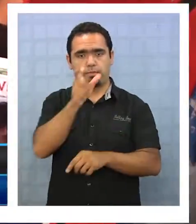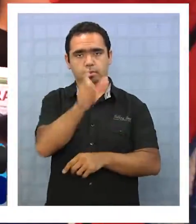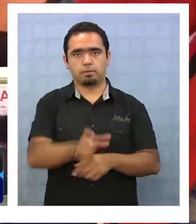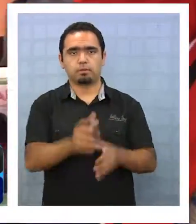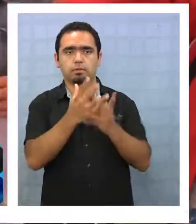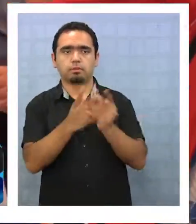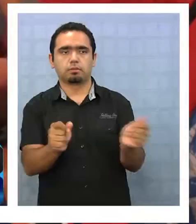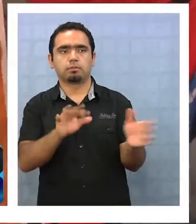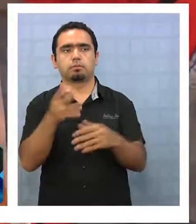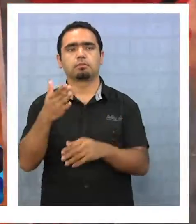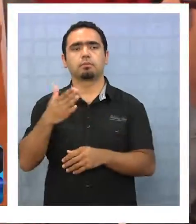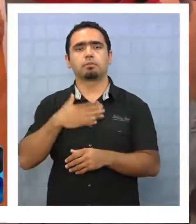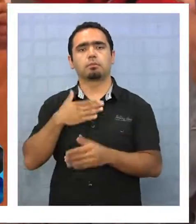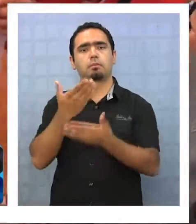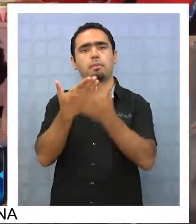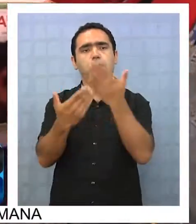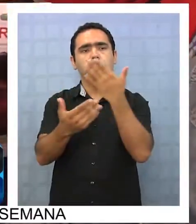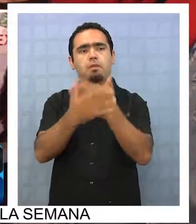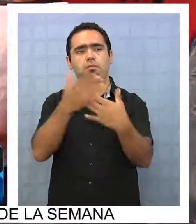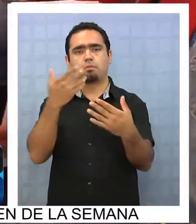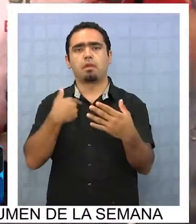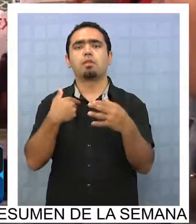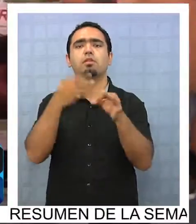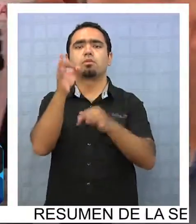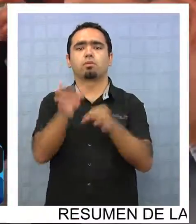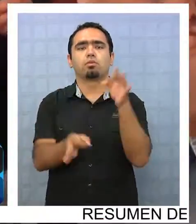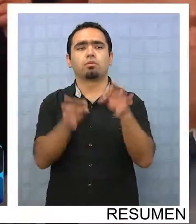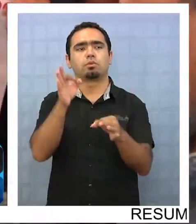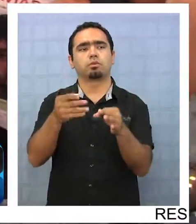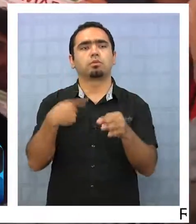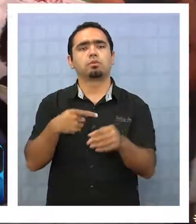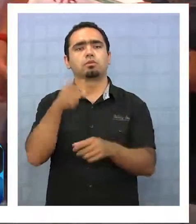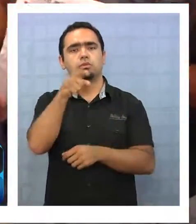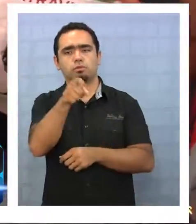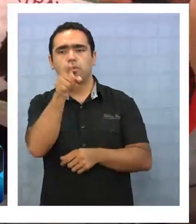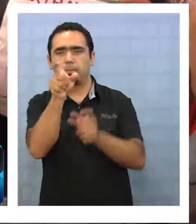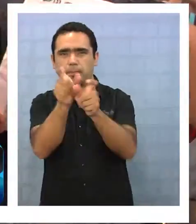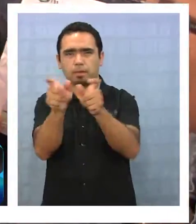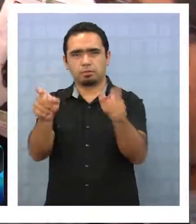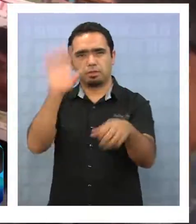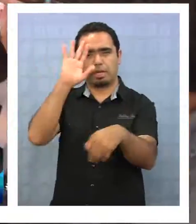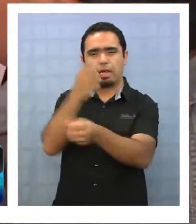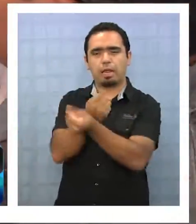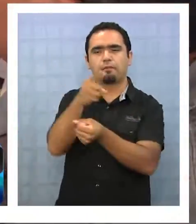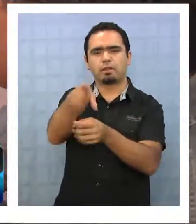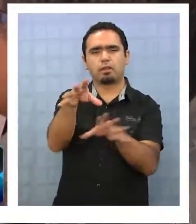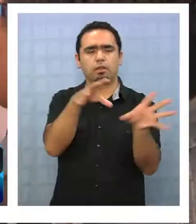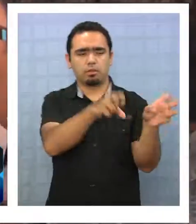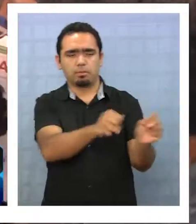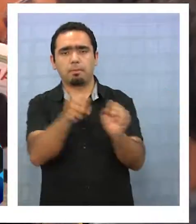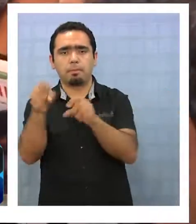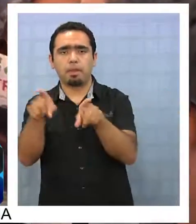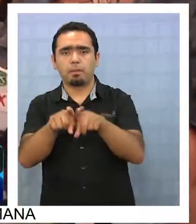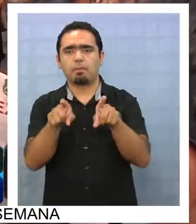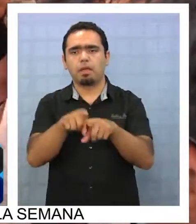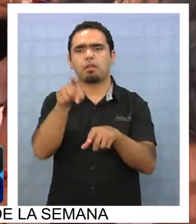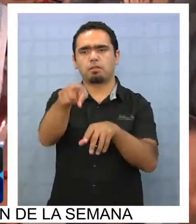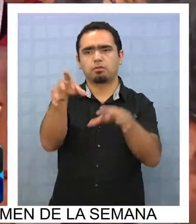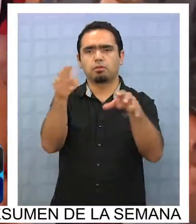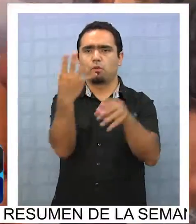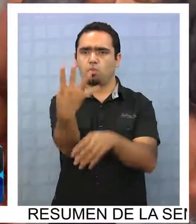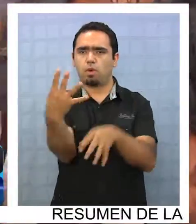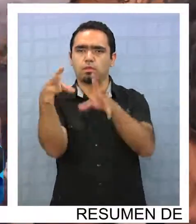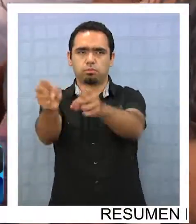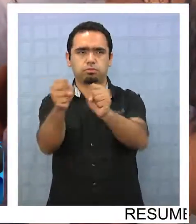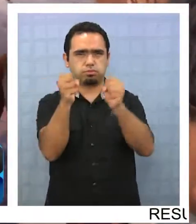mis manos, por mis manos me las voy a tomar, voy a sacar a esos desgraciados que le hicieron daño a mi hermano y me los voy a llevar a un